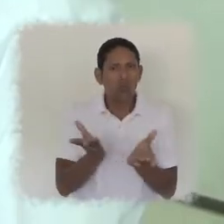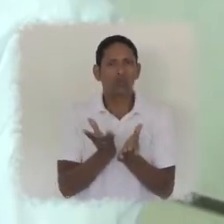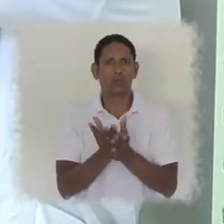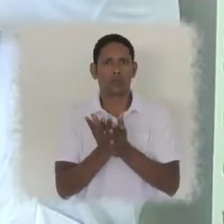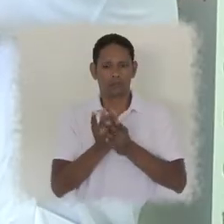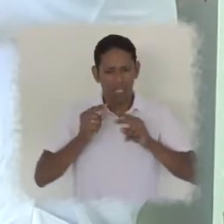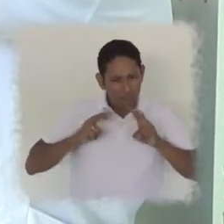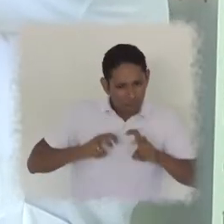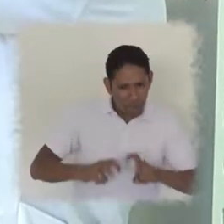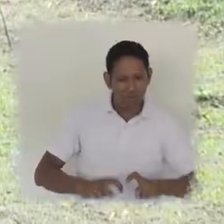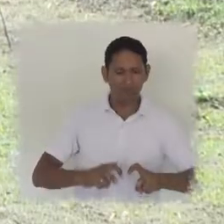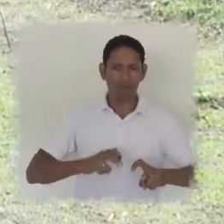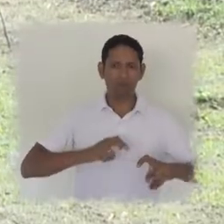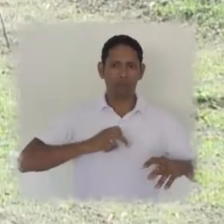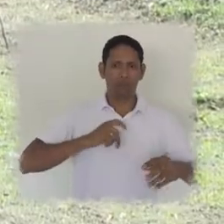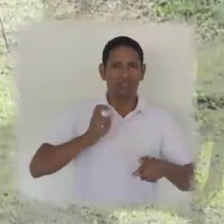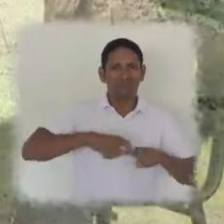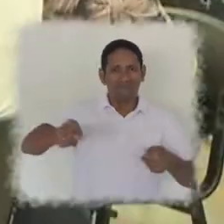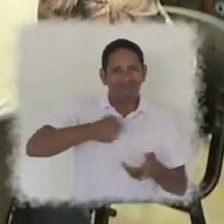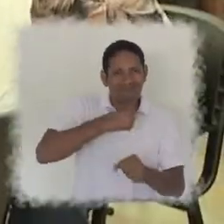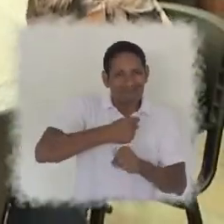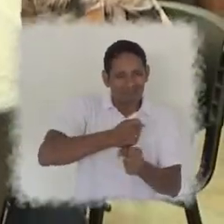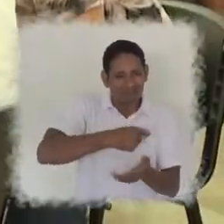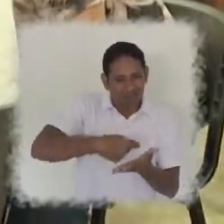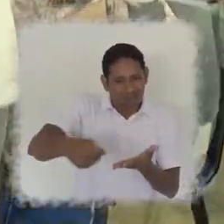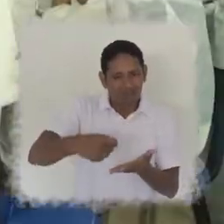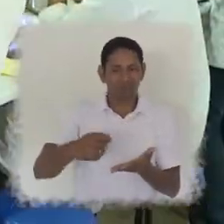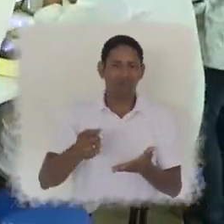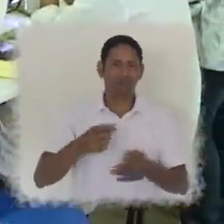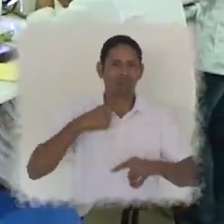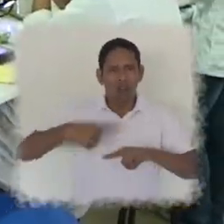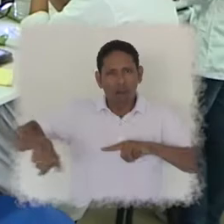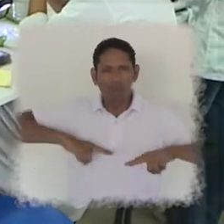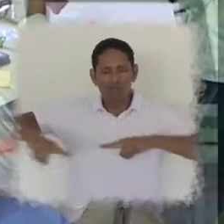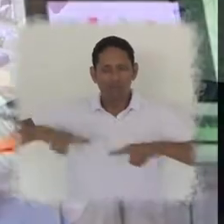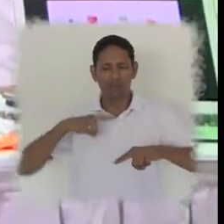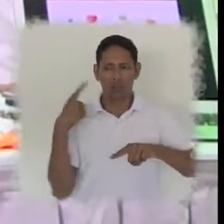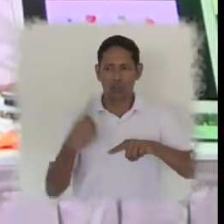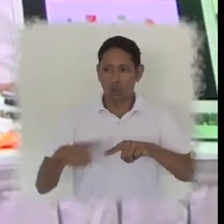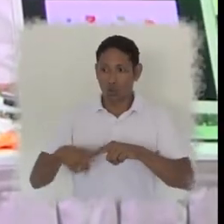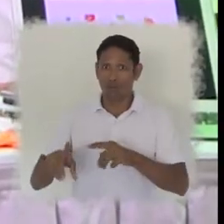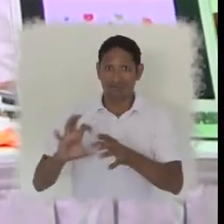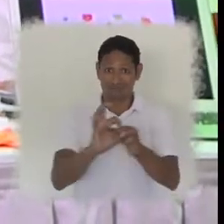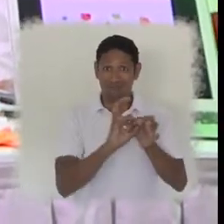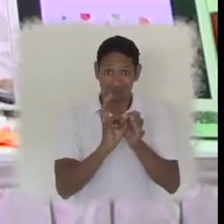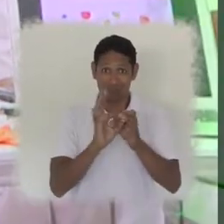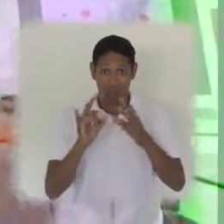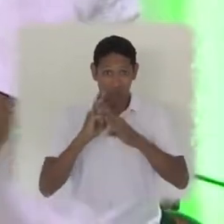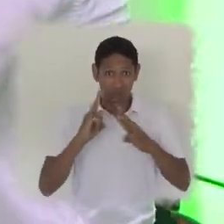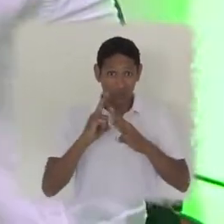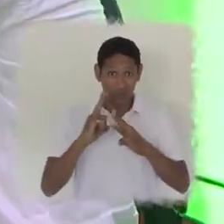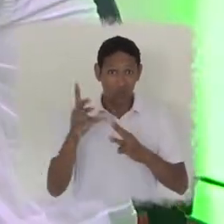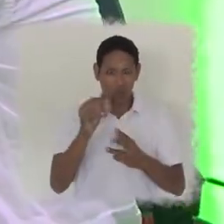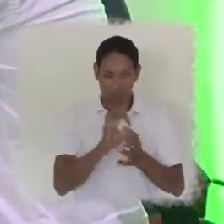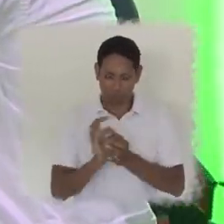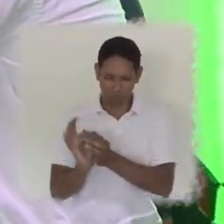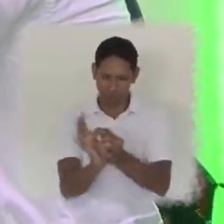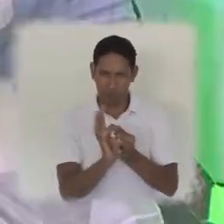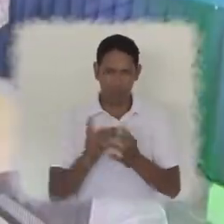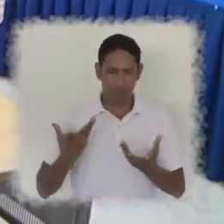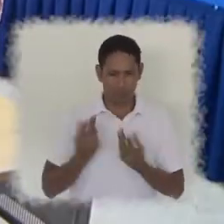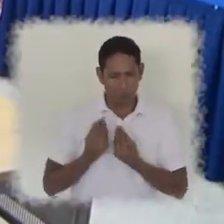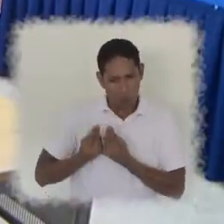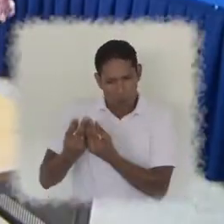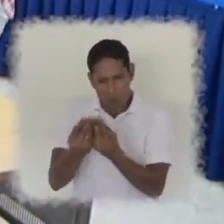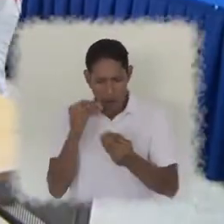profesores, investigadores, personal administrativo, contratistas, así como a toda persona con relación legal, laboral o convencional con la universidad,